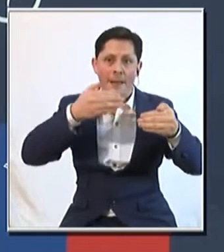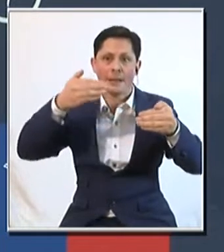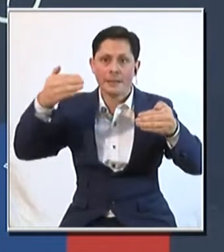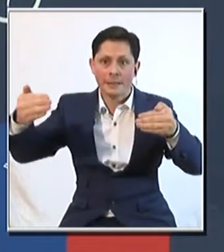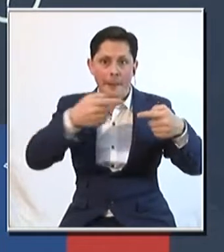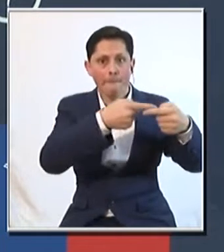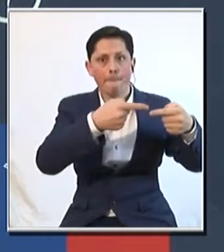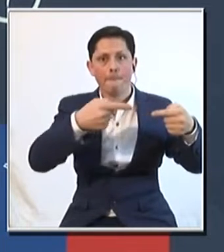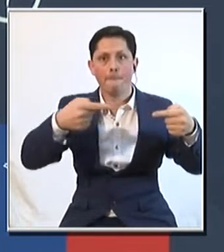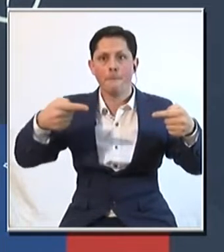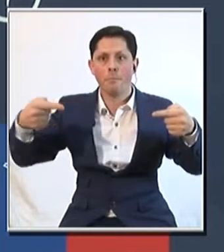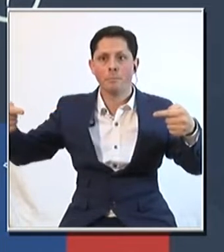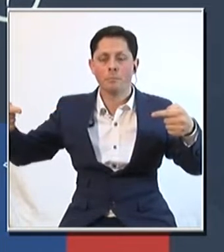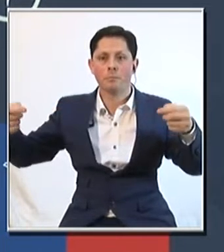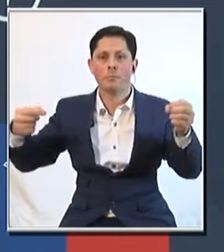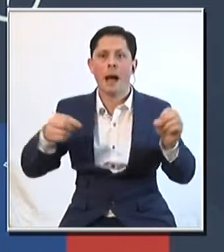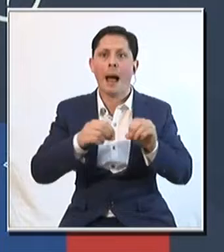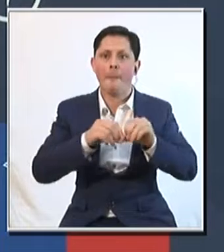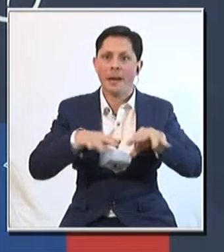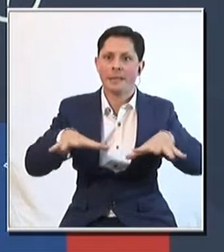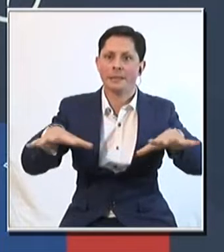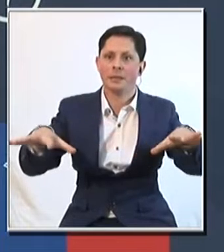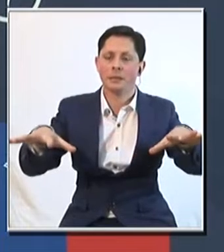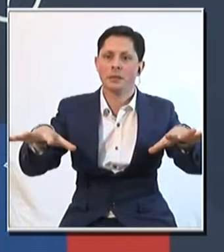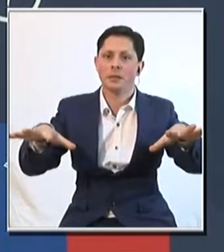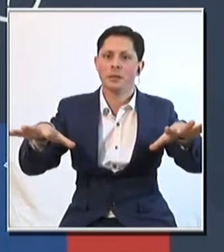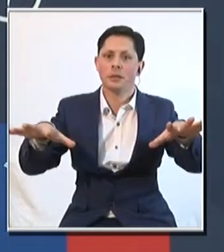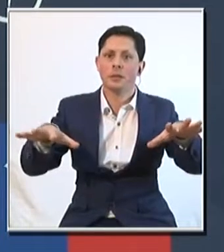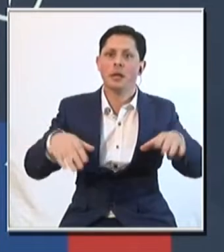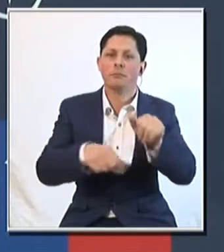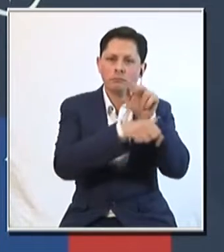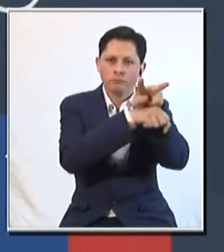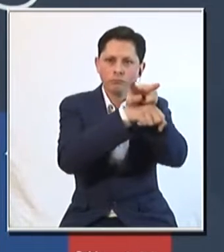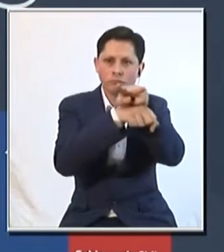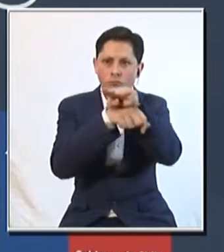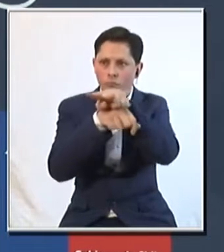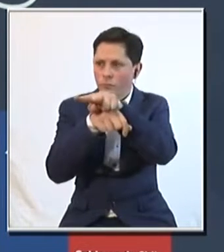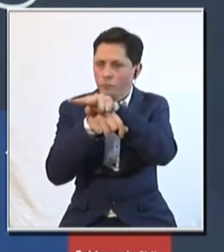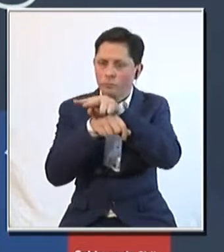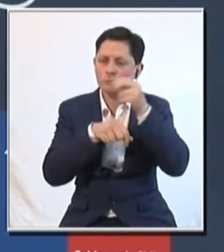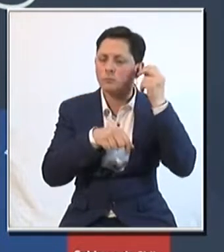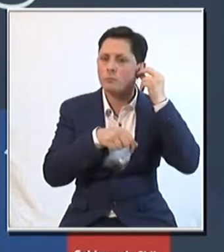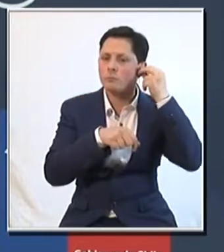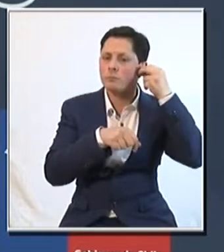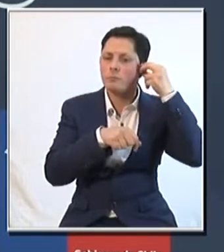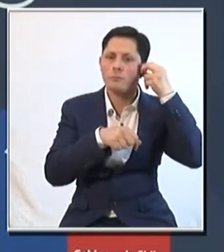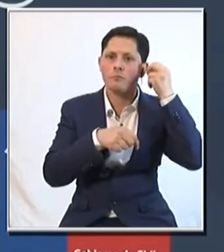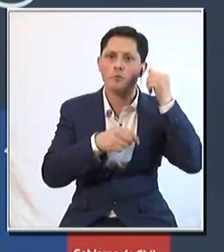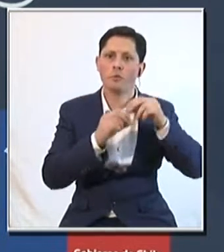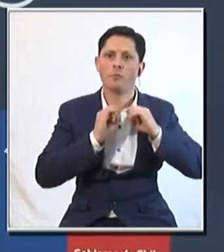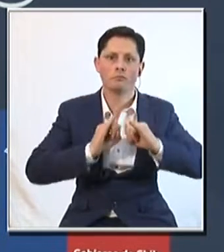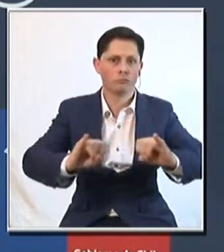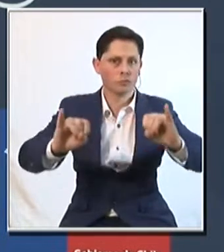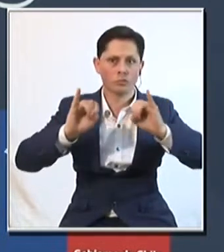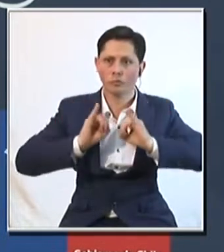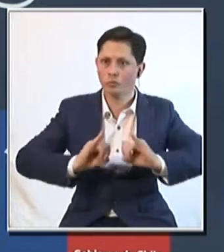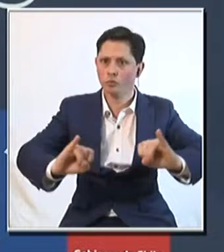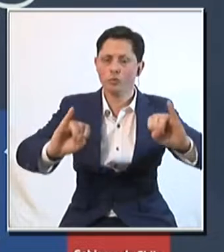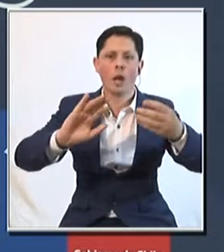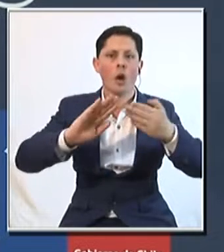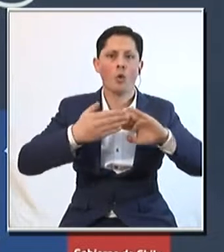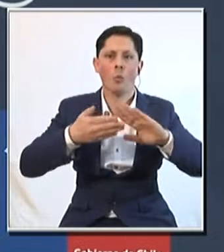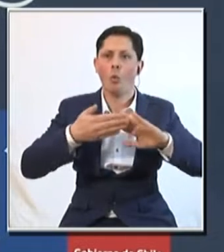semanas donde habitualmente aparecían, según lo que hemos venido monitoreando de manera permanente y comunicando a toda la